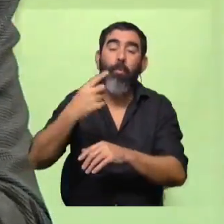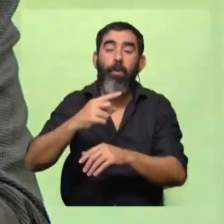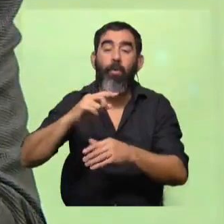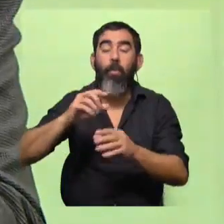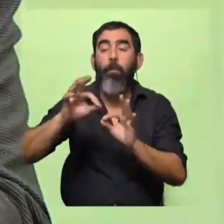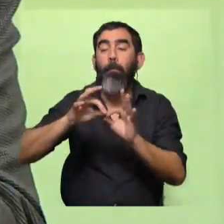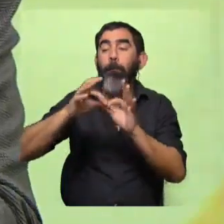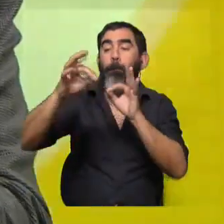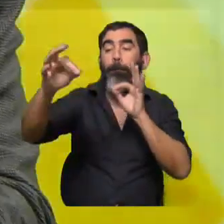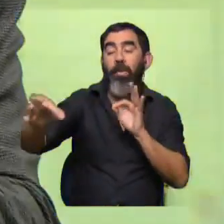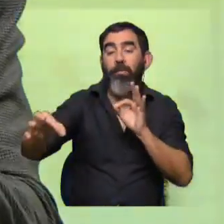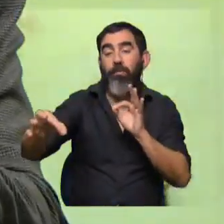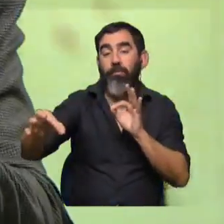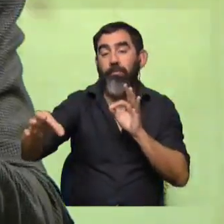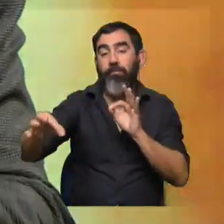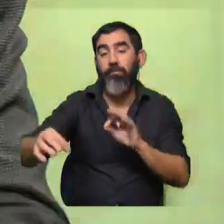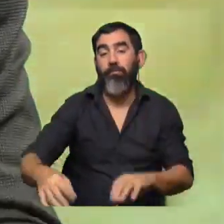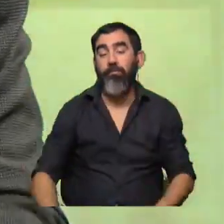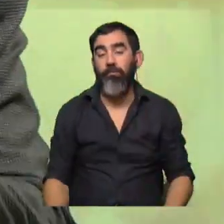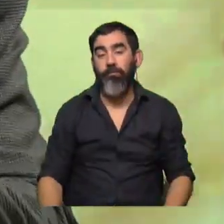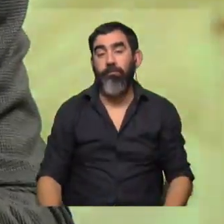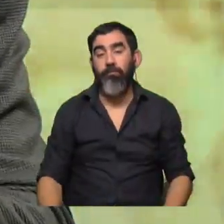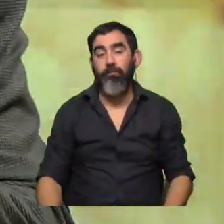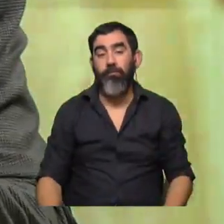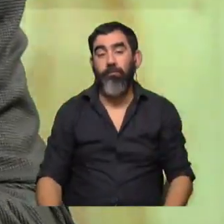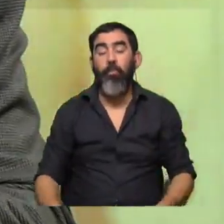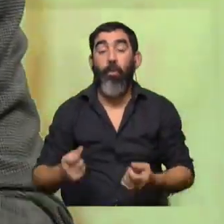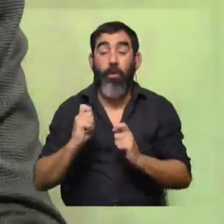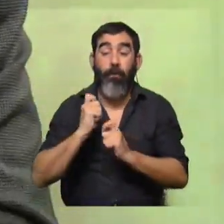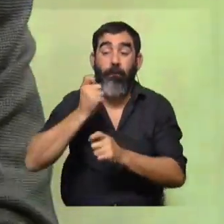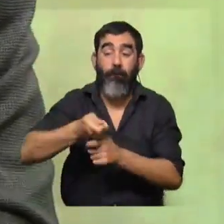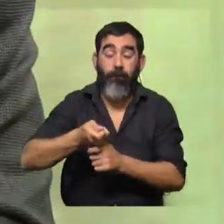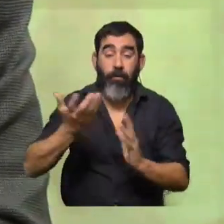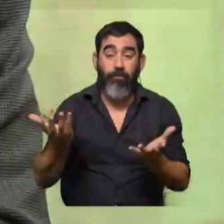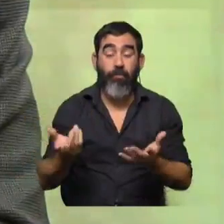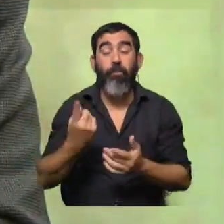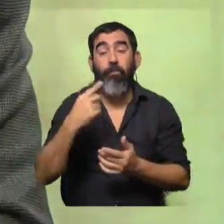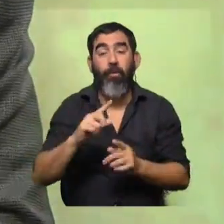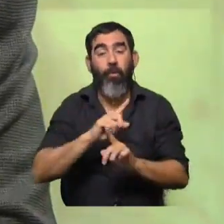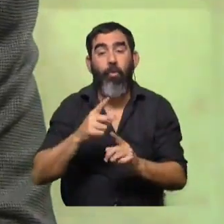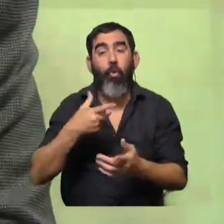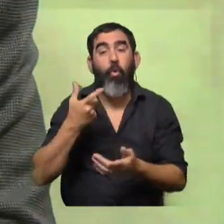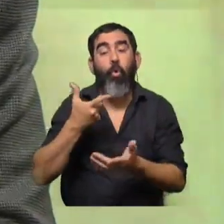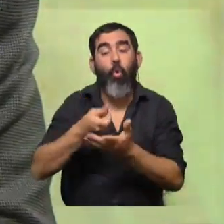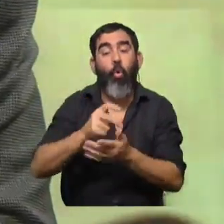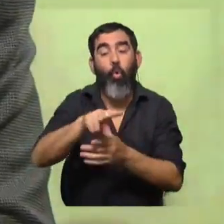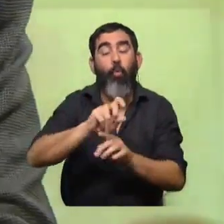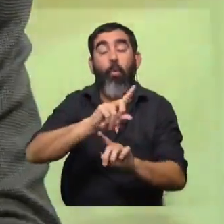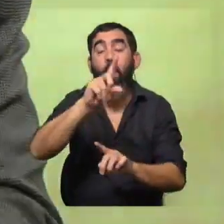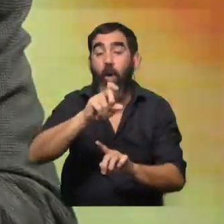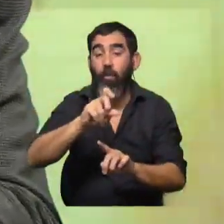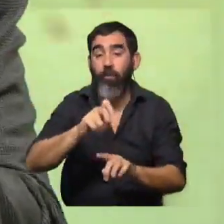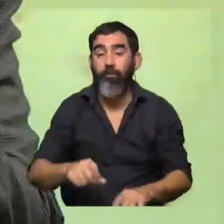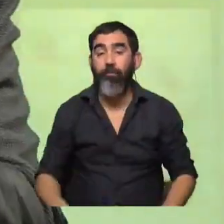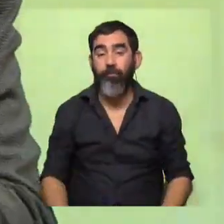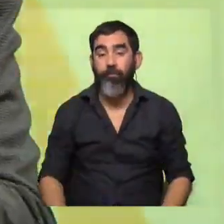metros, porque tengo que de alguna forma amortiguar la inversión y el mantenimiento. Pero no es que te esté cobrando el agua. Cuando empezamos